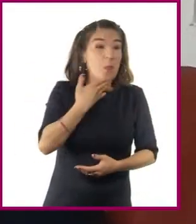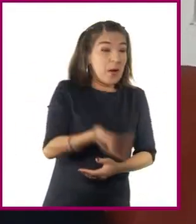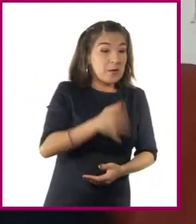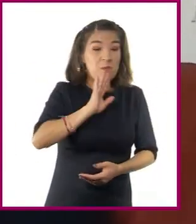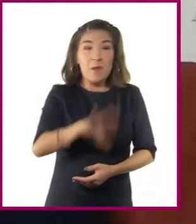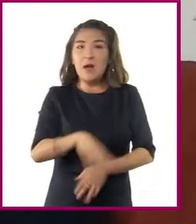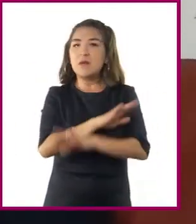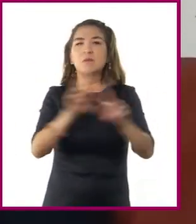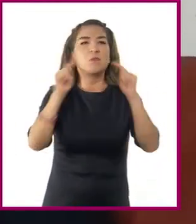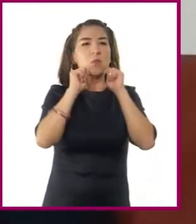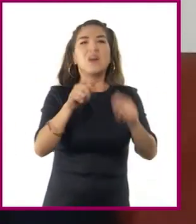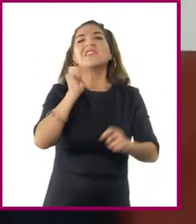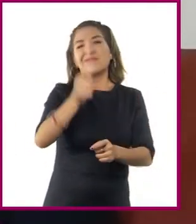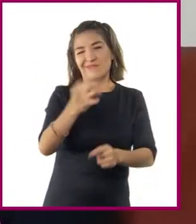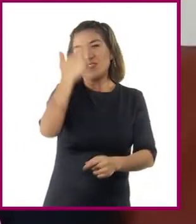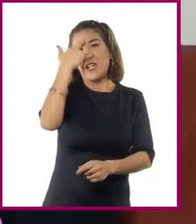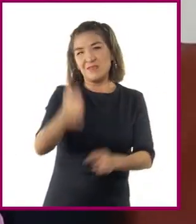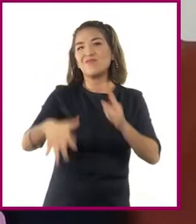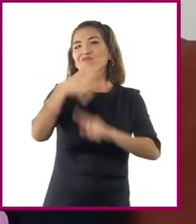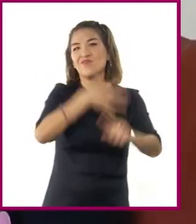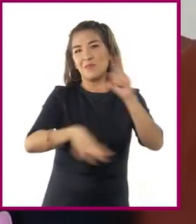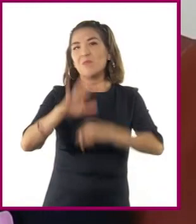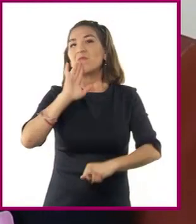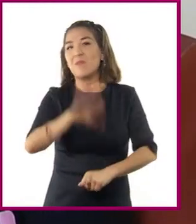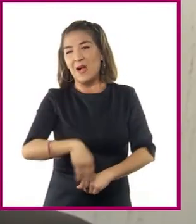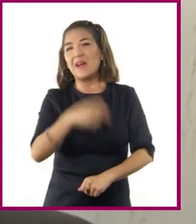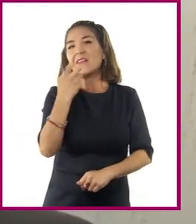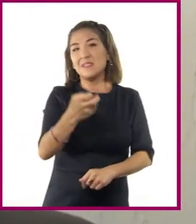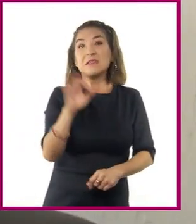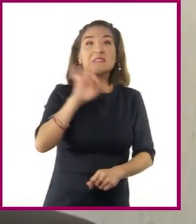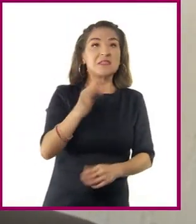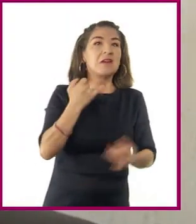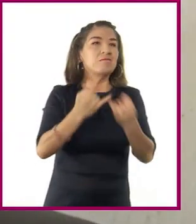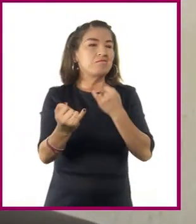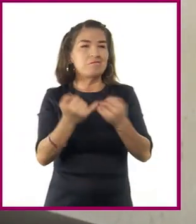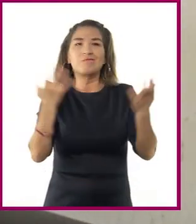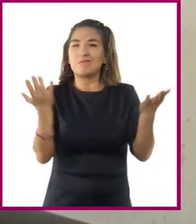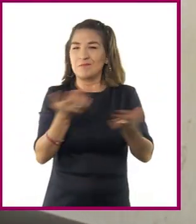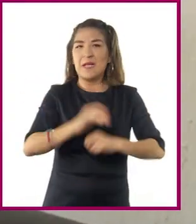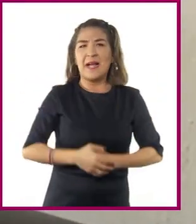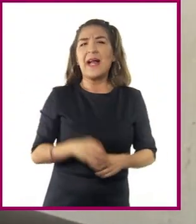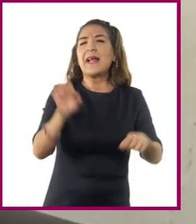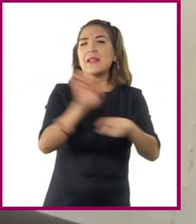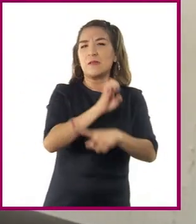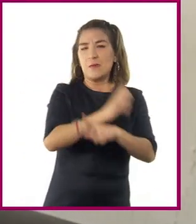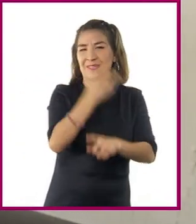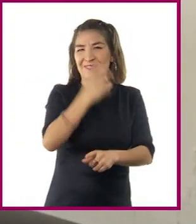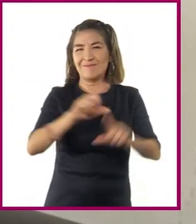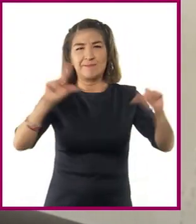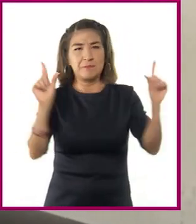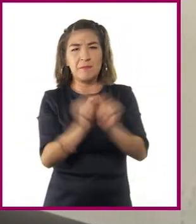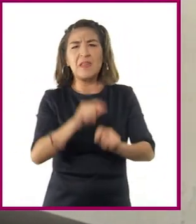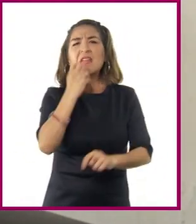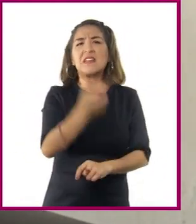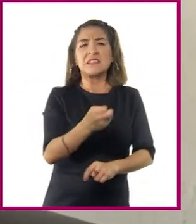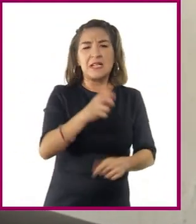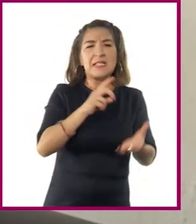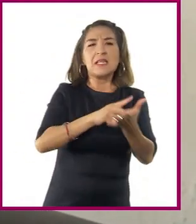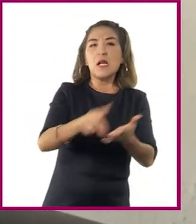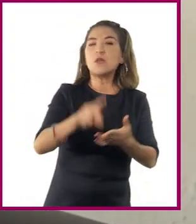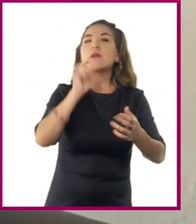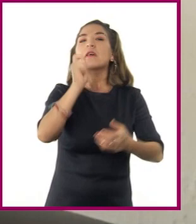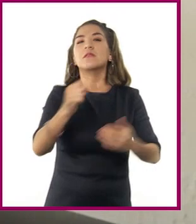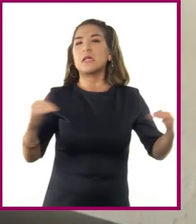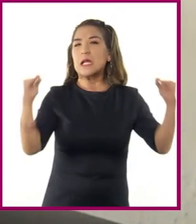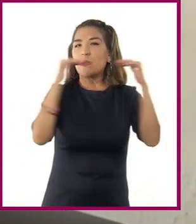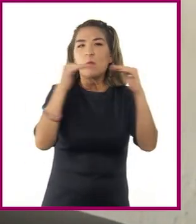malo, afecta a nuestro alrededor y tiene consecuencias. Entonces, en síntesis, el Estado de Derecho consiste en la igualdad